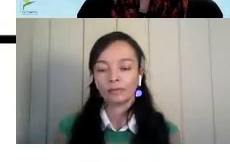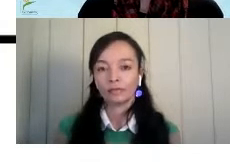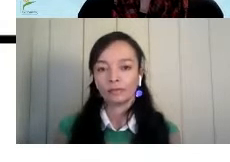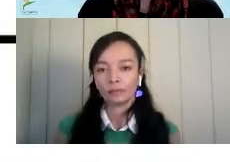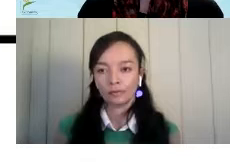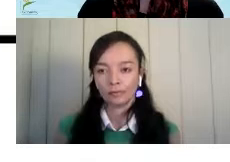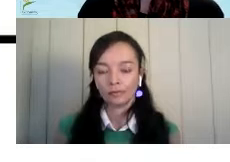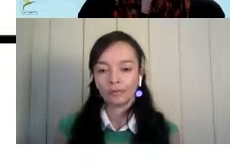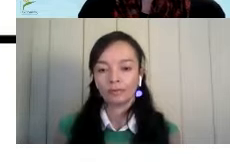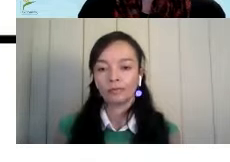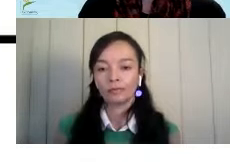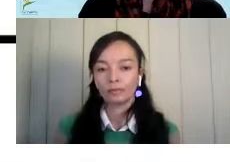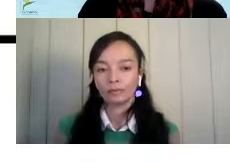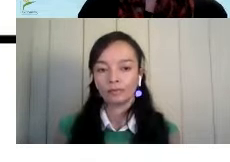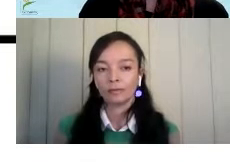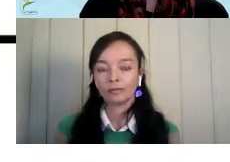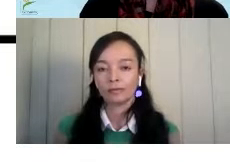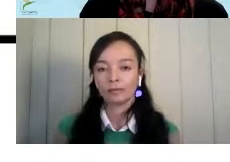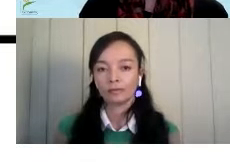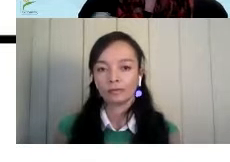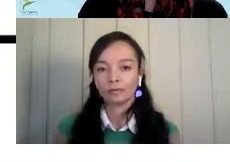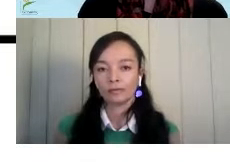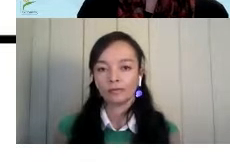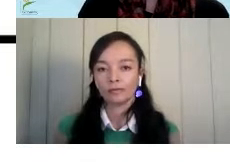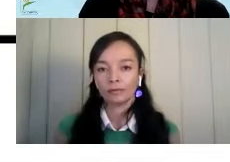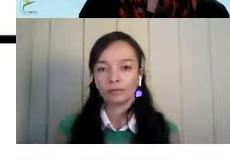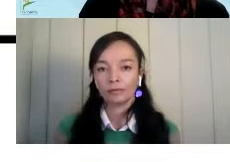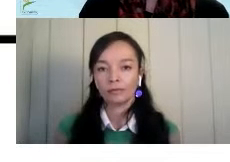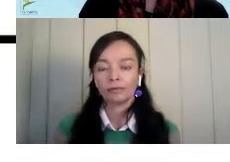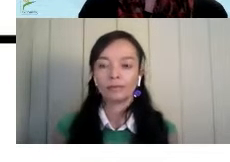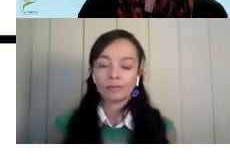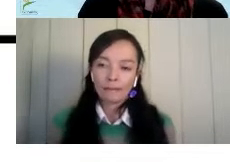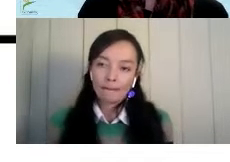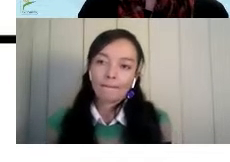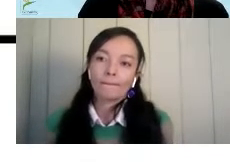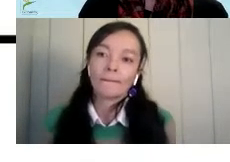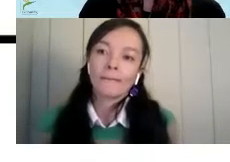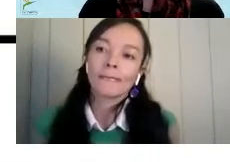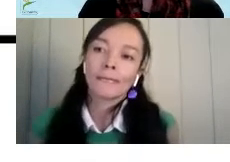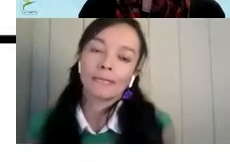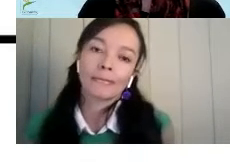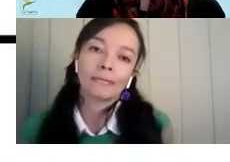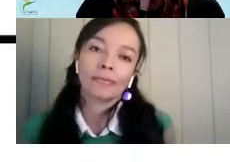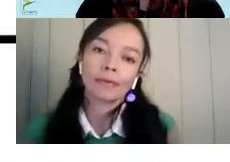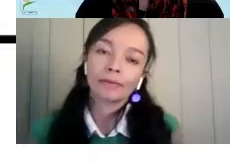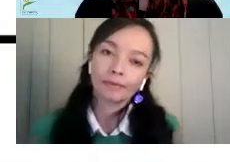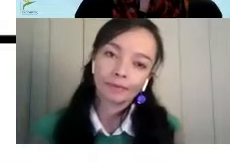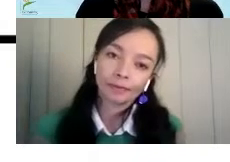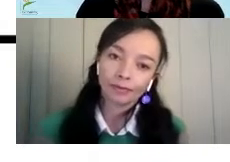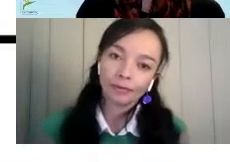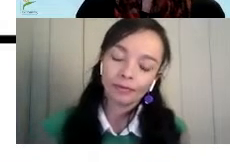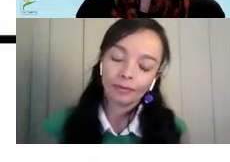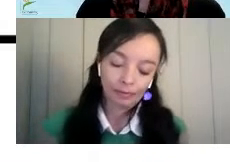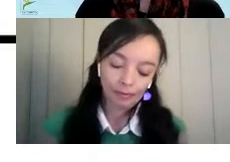en los Estados Unidos, incluyendo los lenguajes hablados. Pero esa noche no estamos